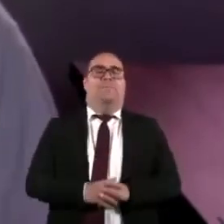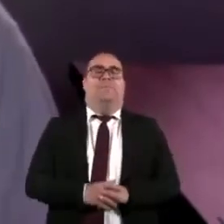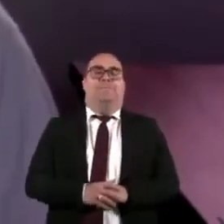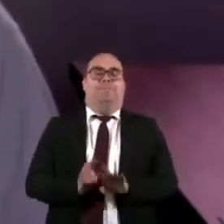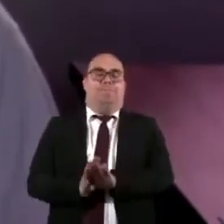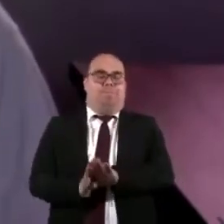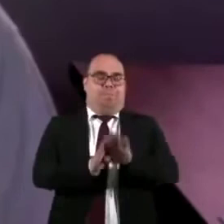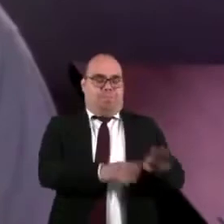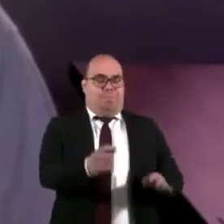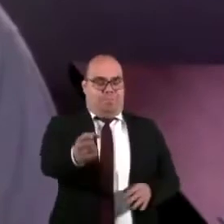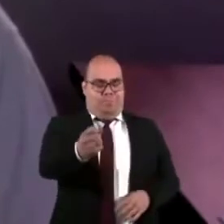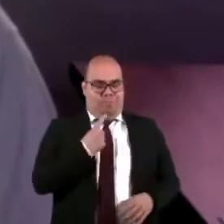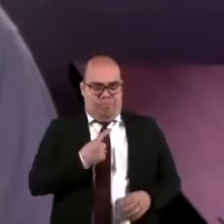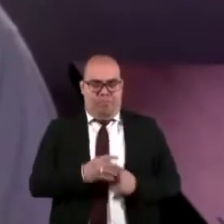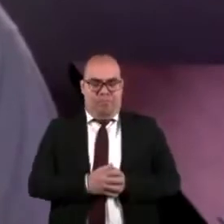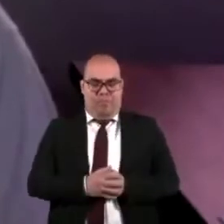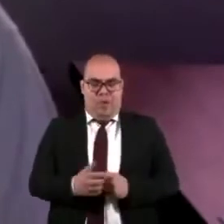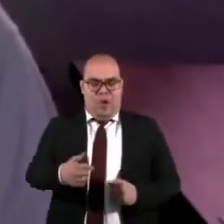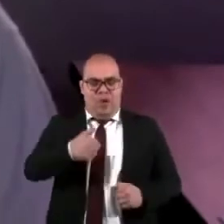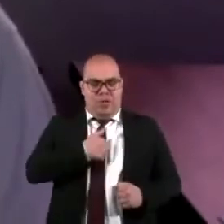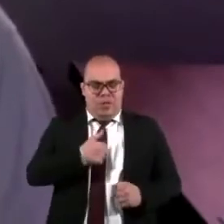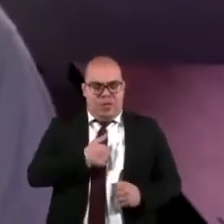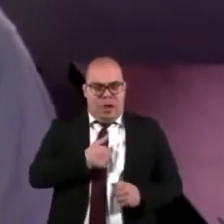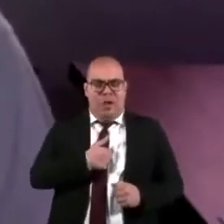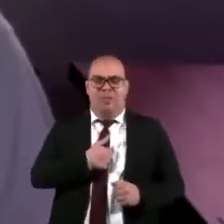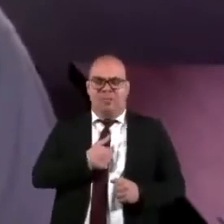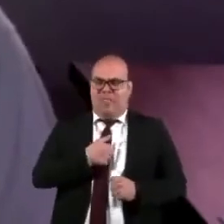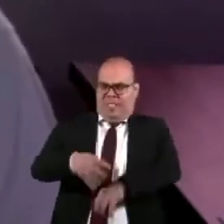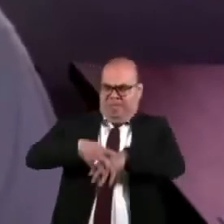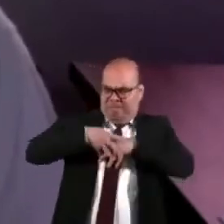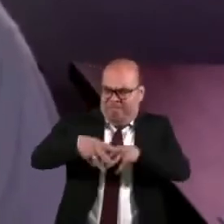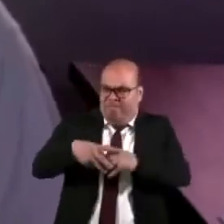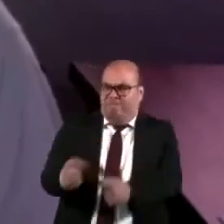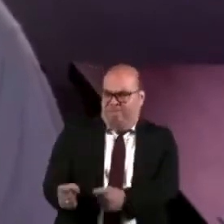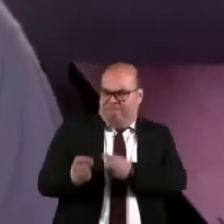¿Cómo y por qué me vinculé yo a la lucha armada?